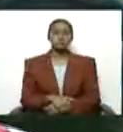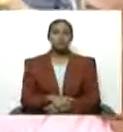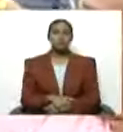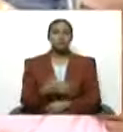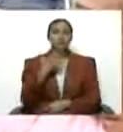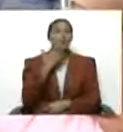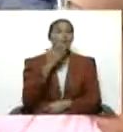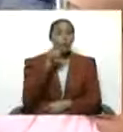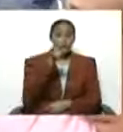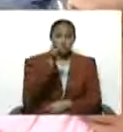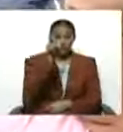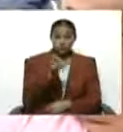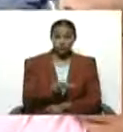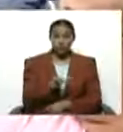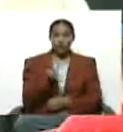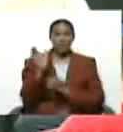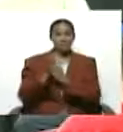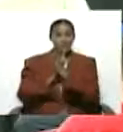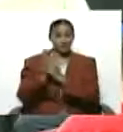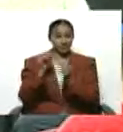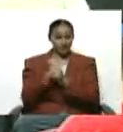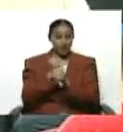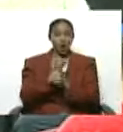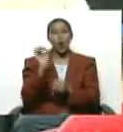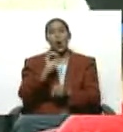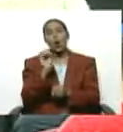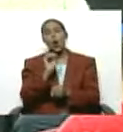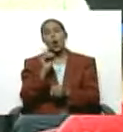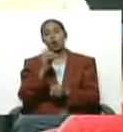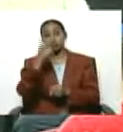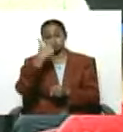emprendedor, si usted es empresario,